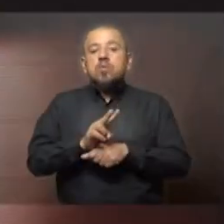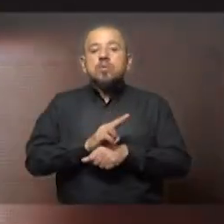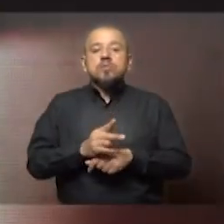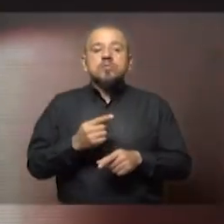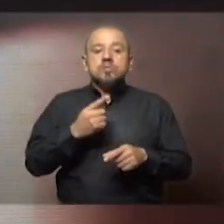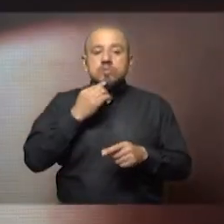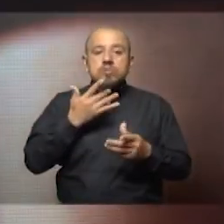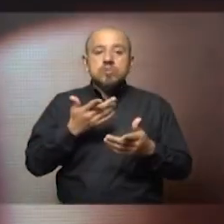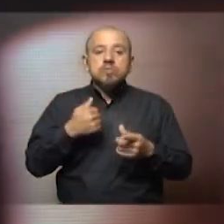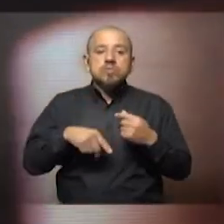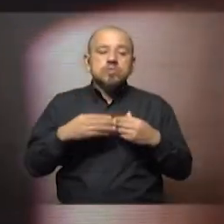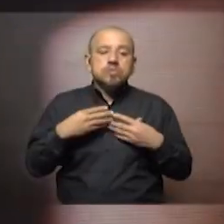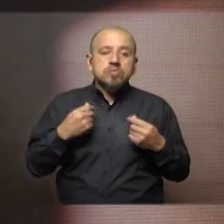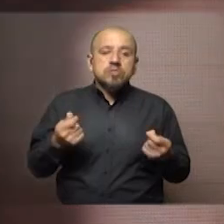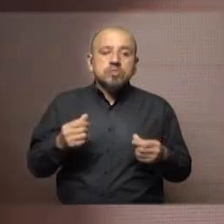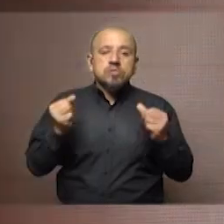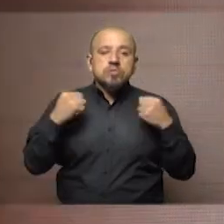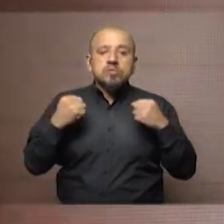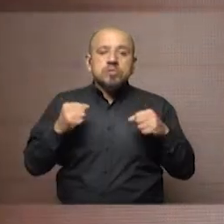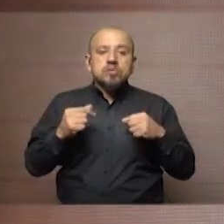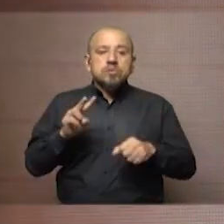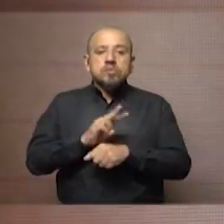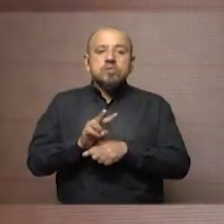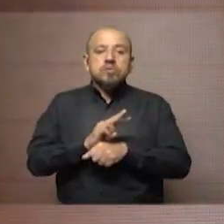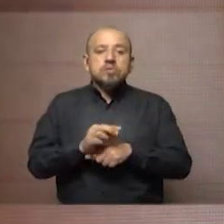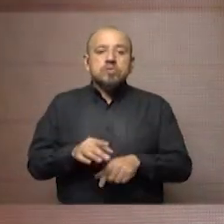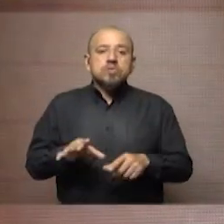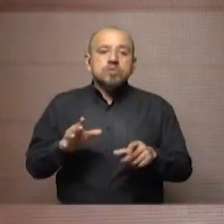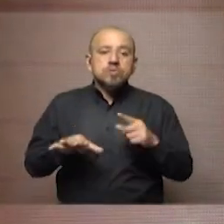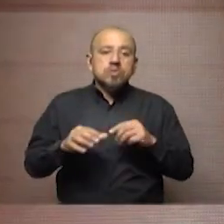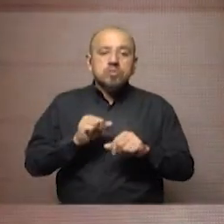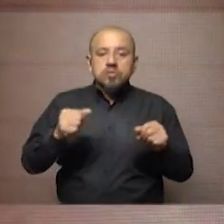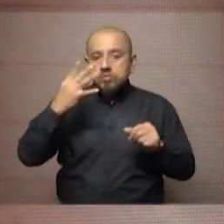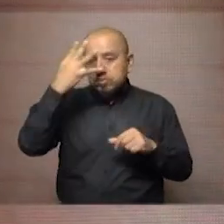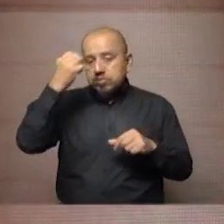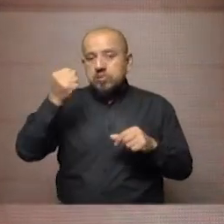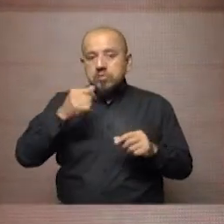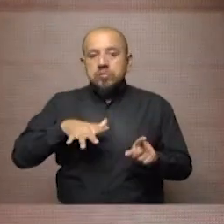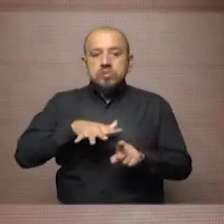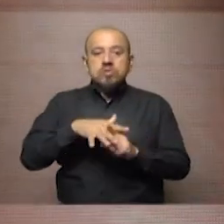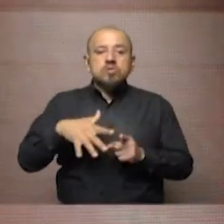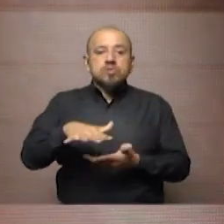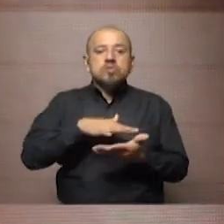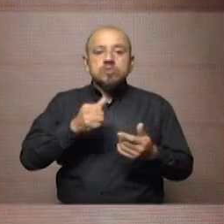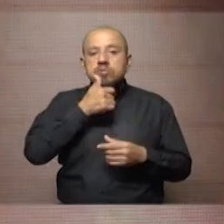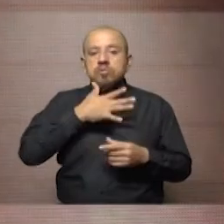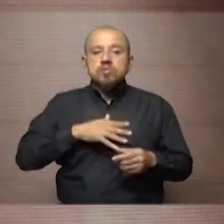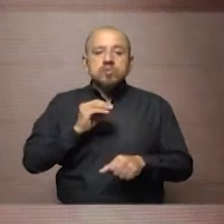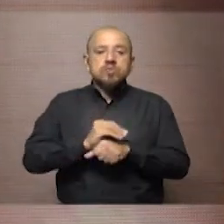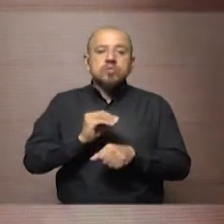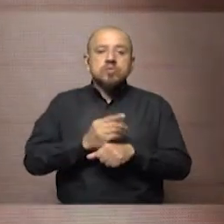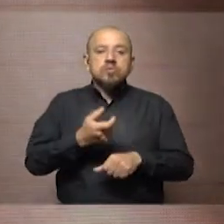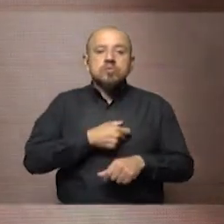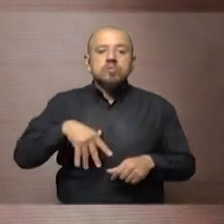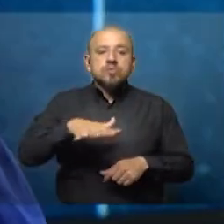los sentidos y las prácticas en torno Al cuidado solamente las podemos comprender en contextos específicos históricos culturales sociales